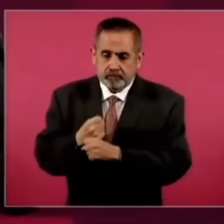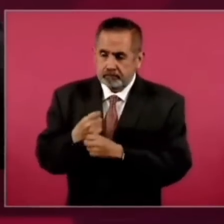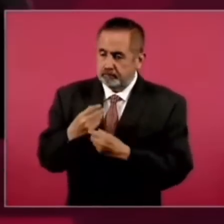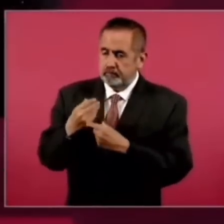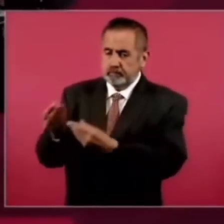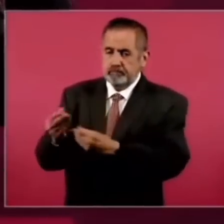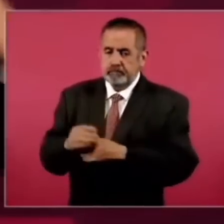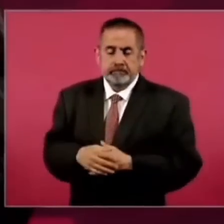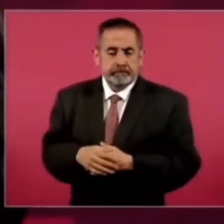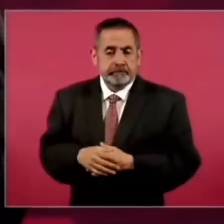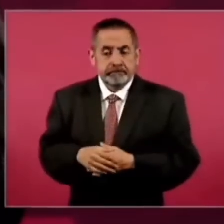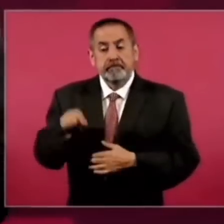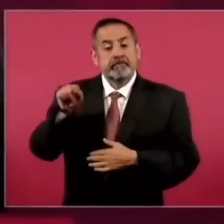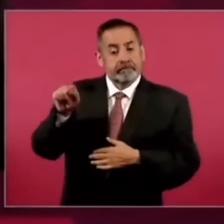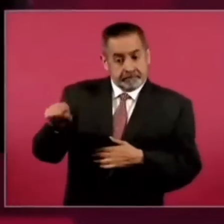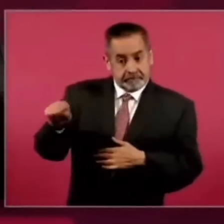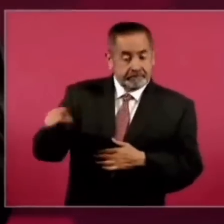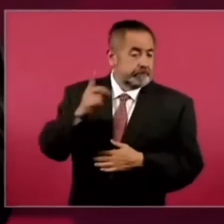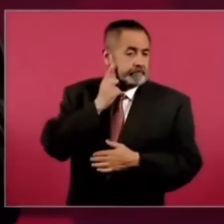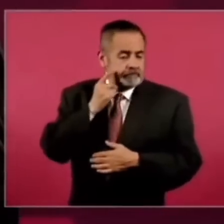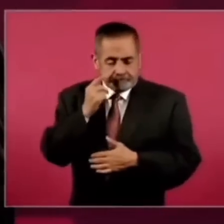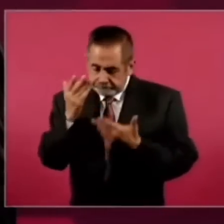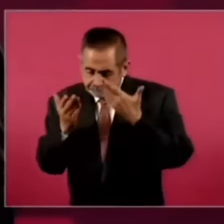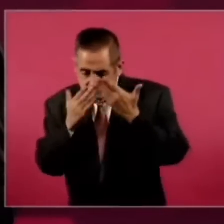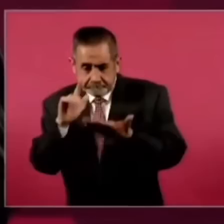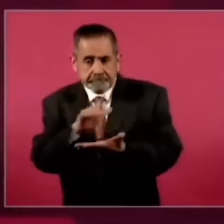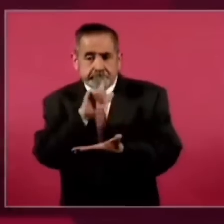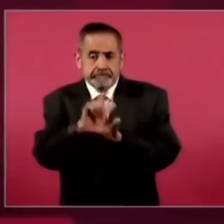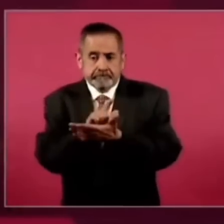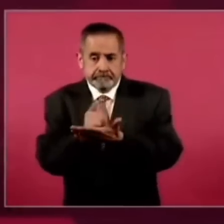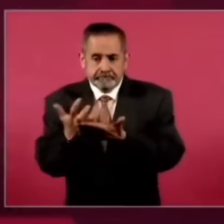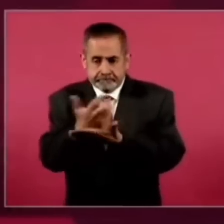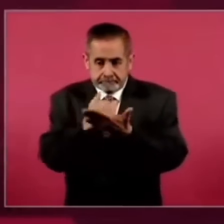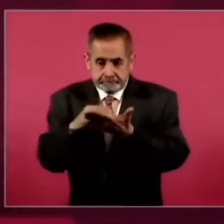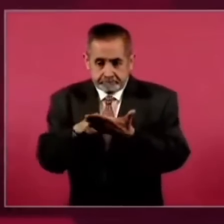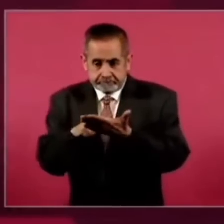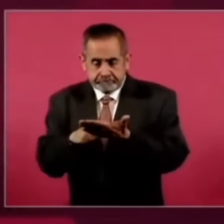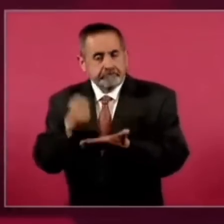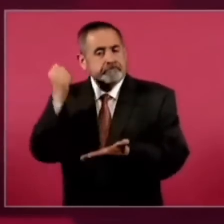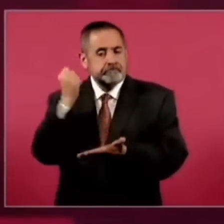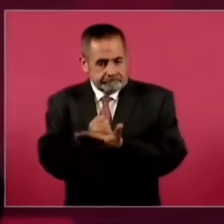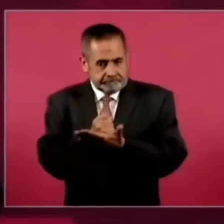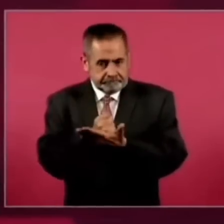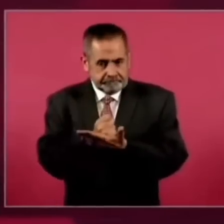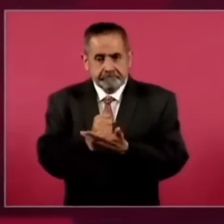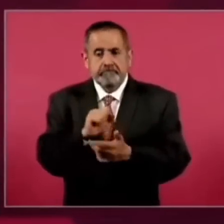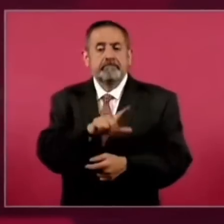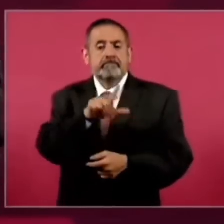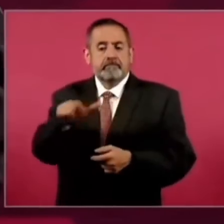Se aprueba primero la ley de ingresos y luego se tiene que aprobar el presupuesto.